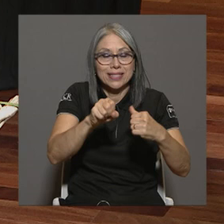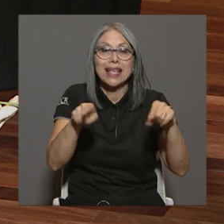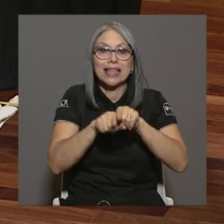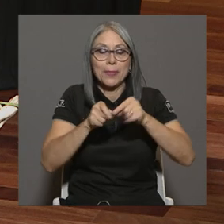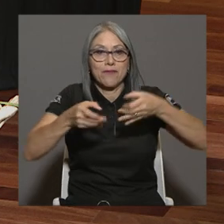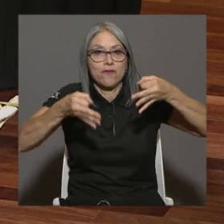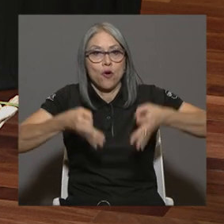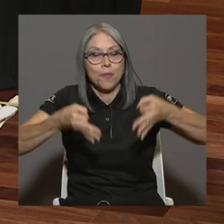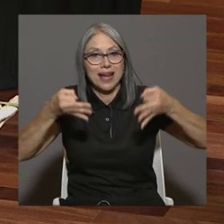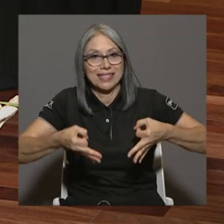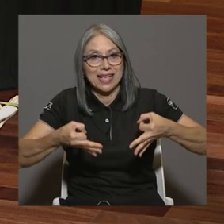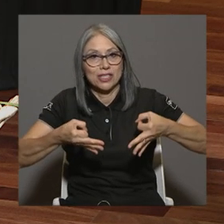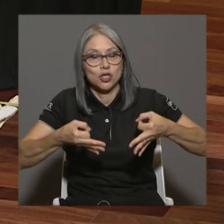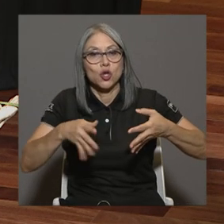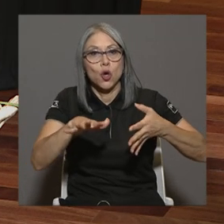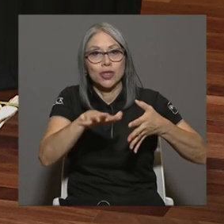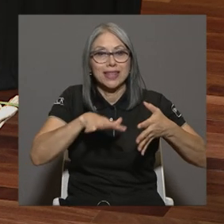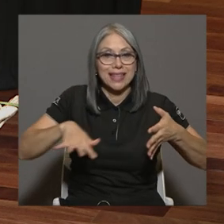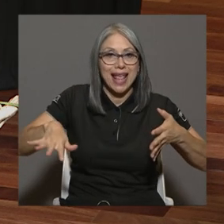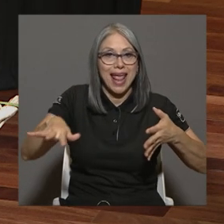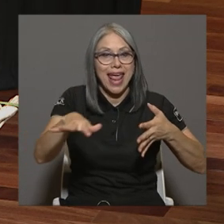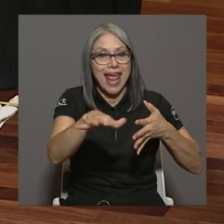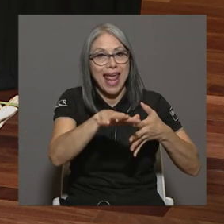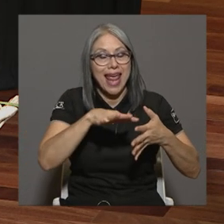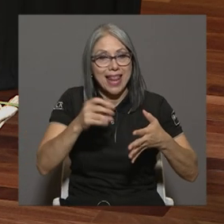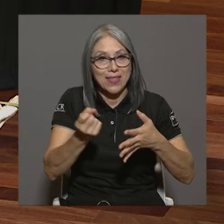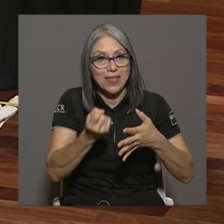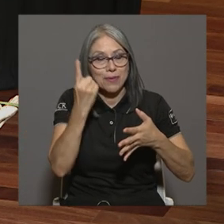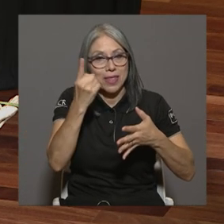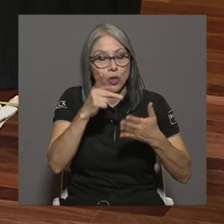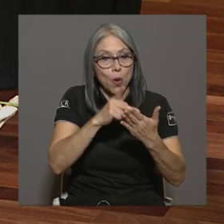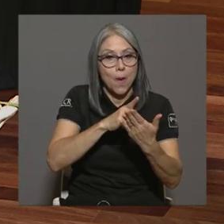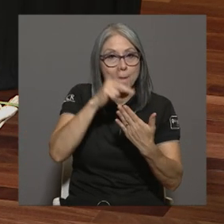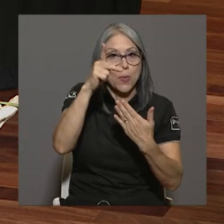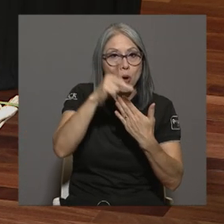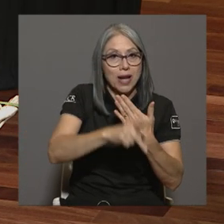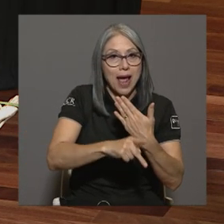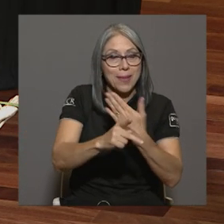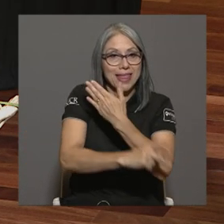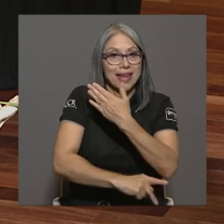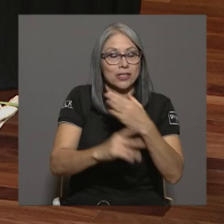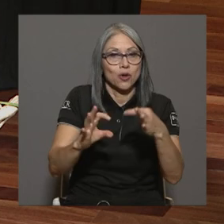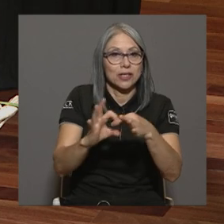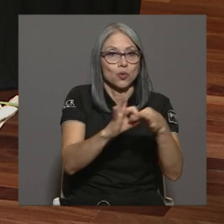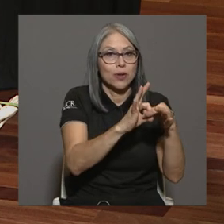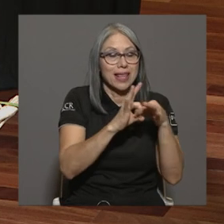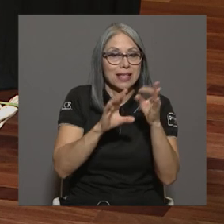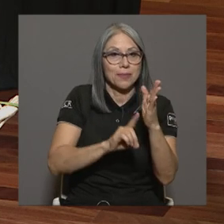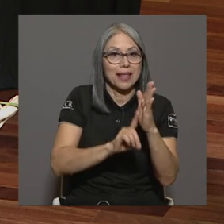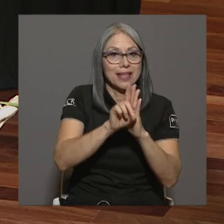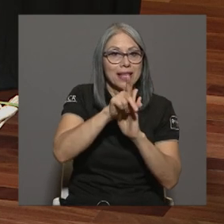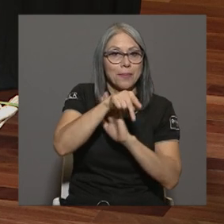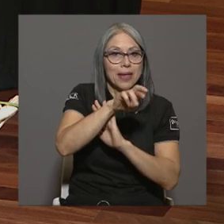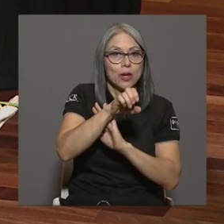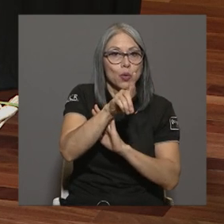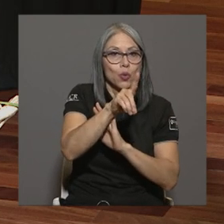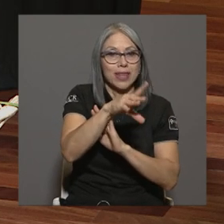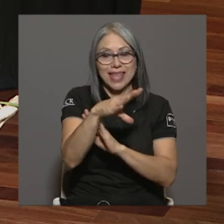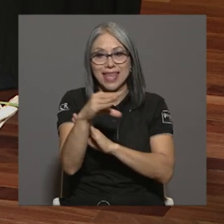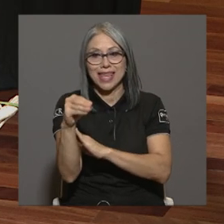formalización del Memorando de Entendimiento entre el Programa de Naciones Unidas para el Desarrollo, PNUD y